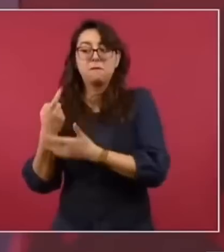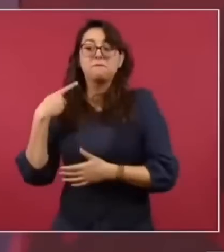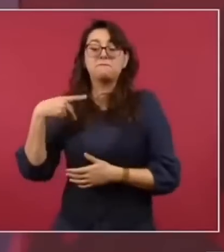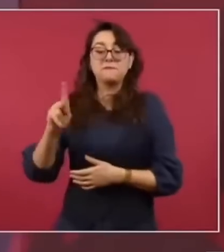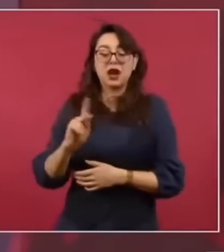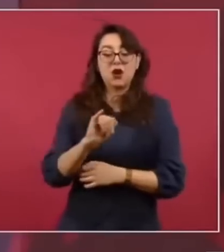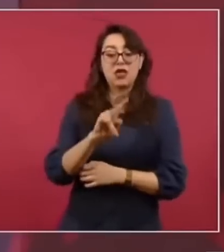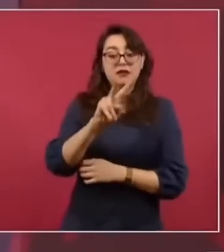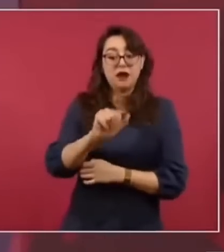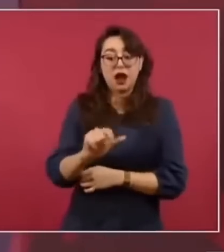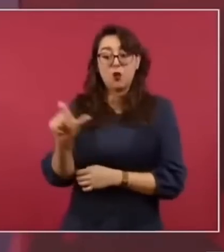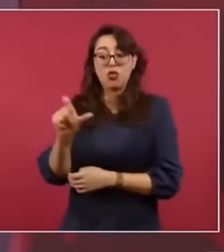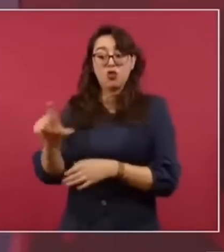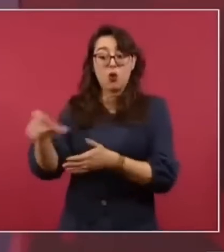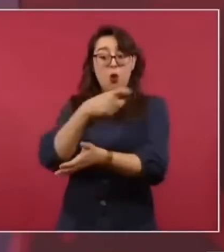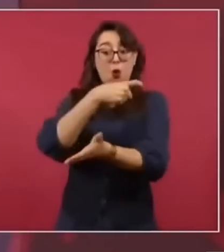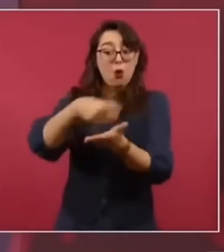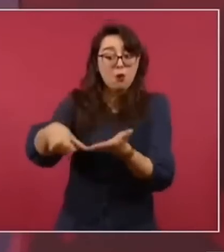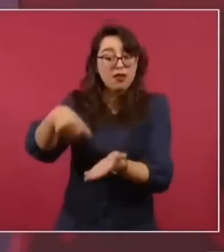Y ahí también me dijo,